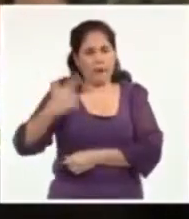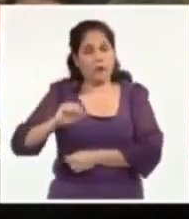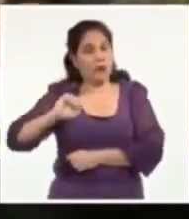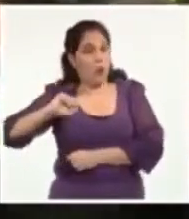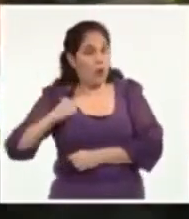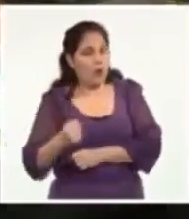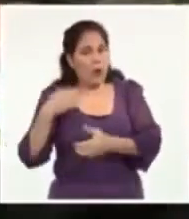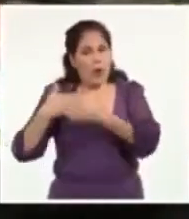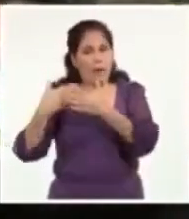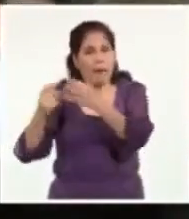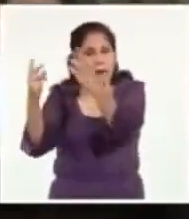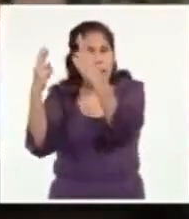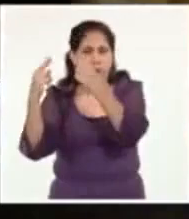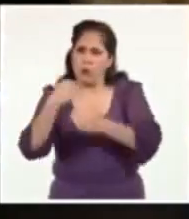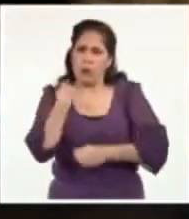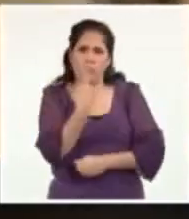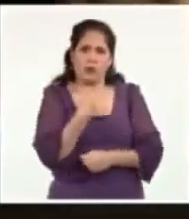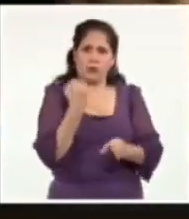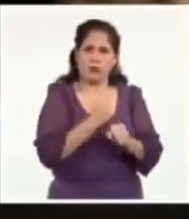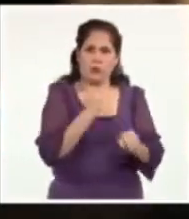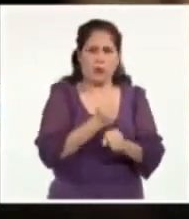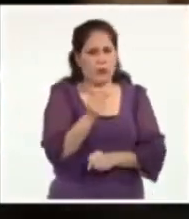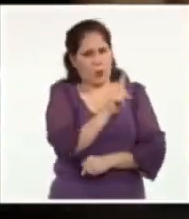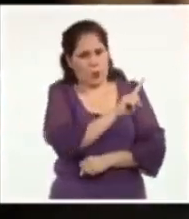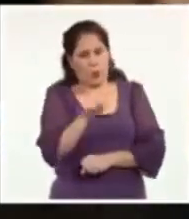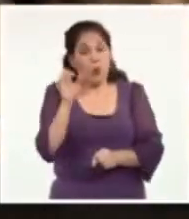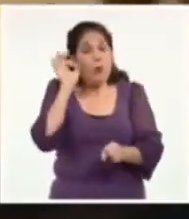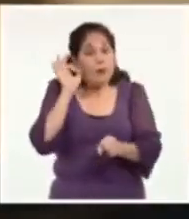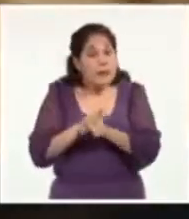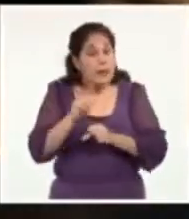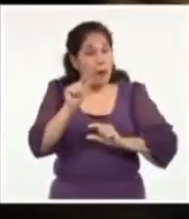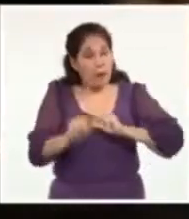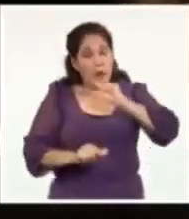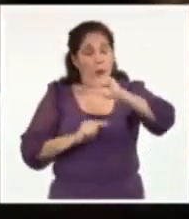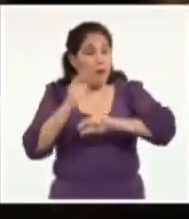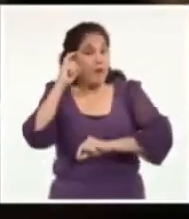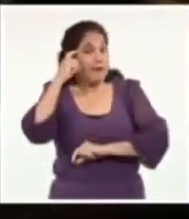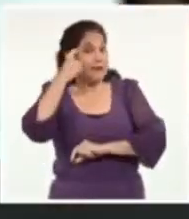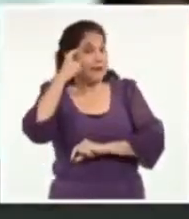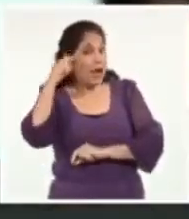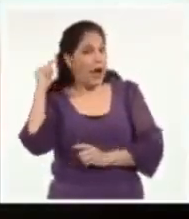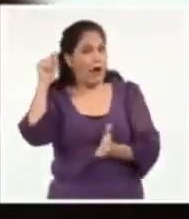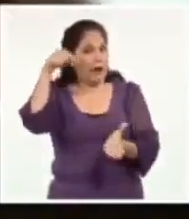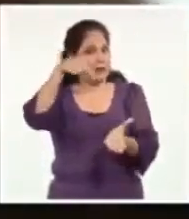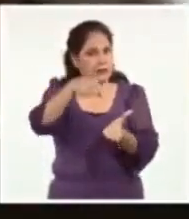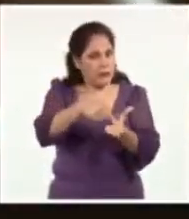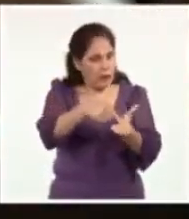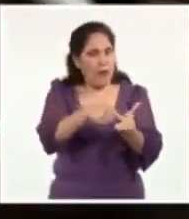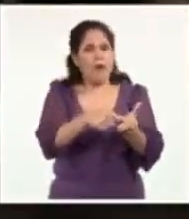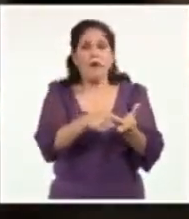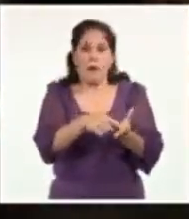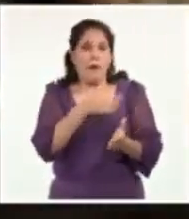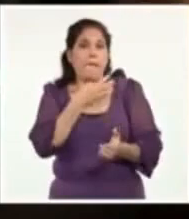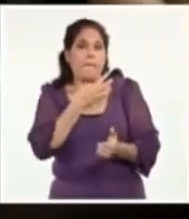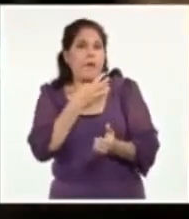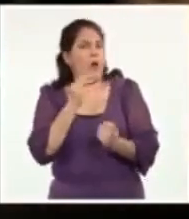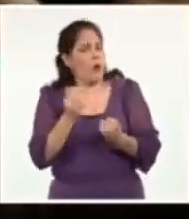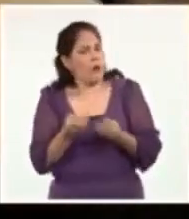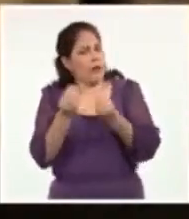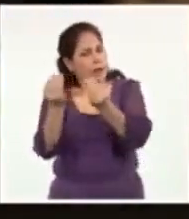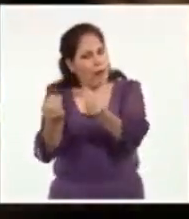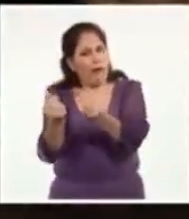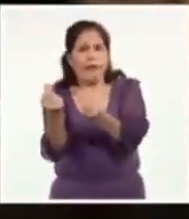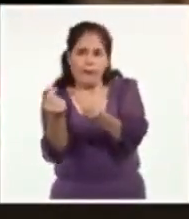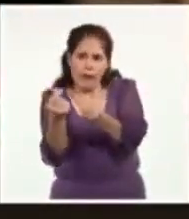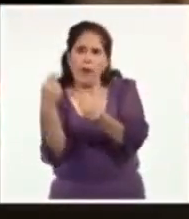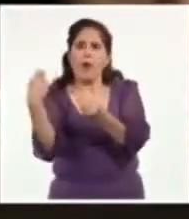pelo capital multinacional. Comenzaría entonces una obsesión que perdura hasta hoy por hacer que los que menos tienen también puedan